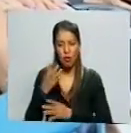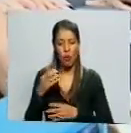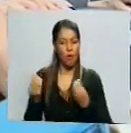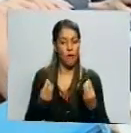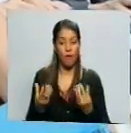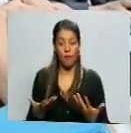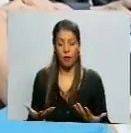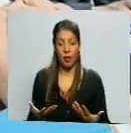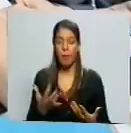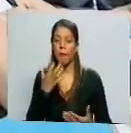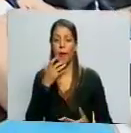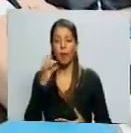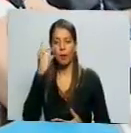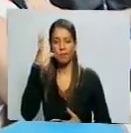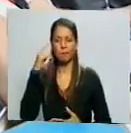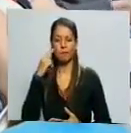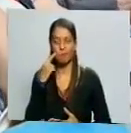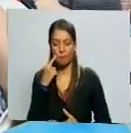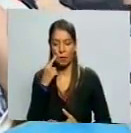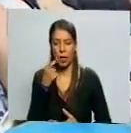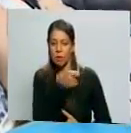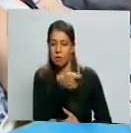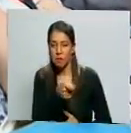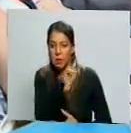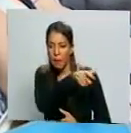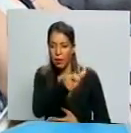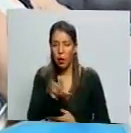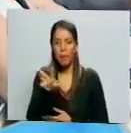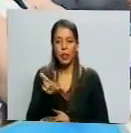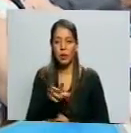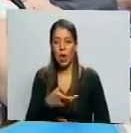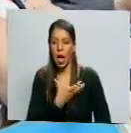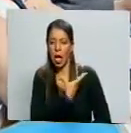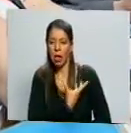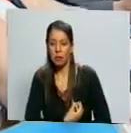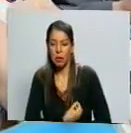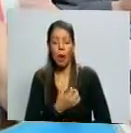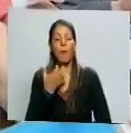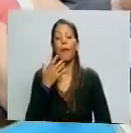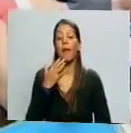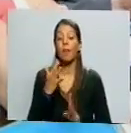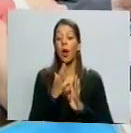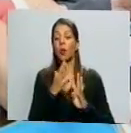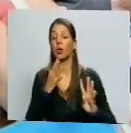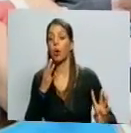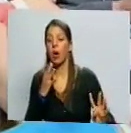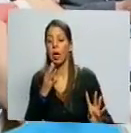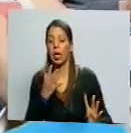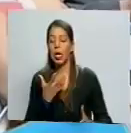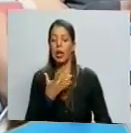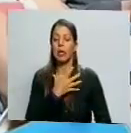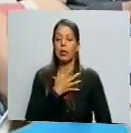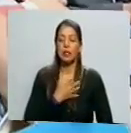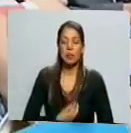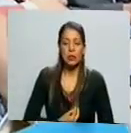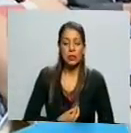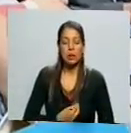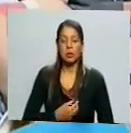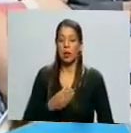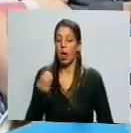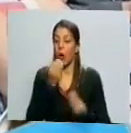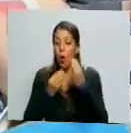ha procurado aniquilar la moral de los venezolanos. Las colas, el desabastecimiento, no es un